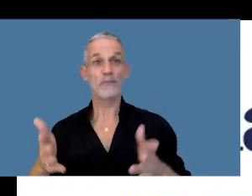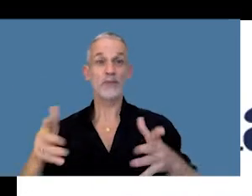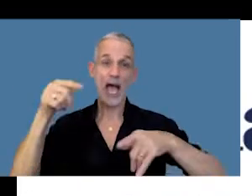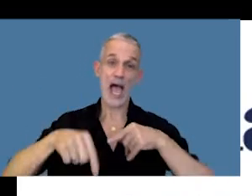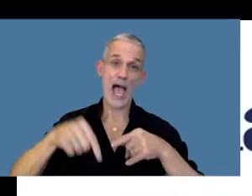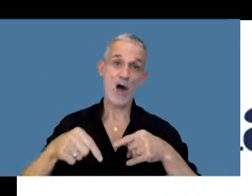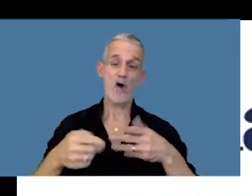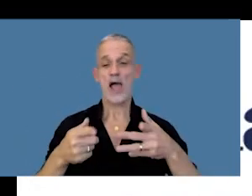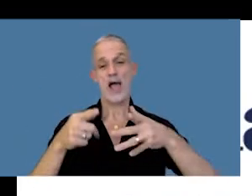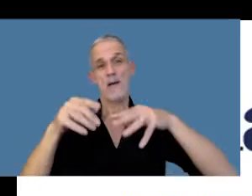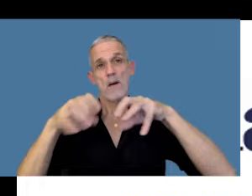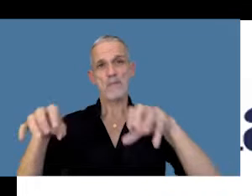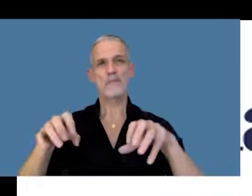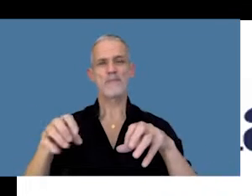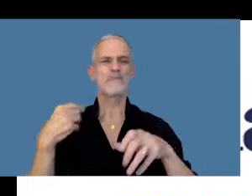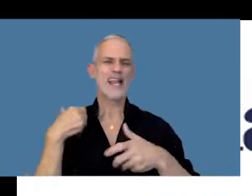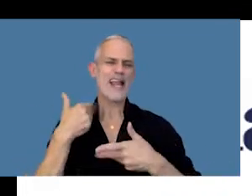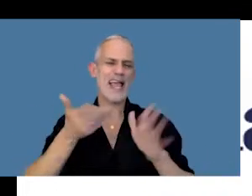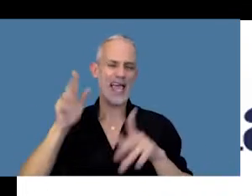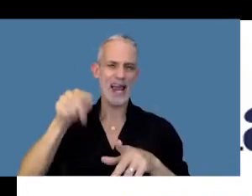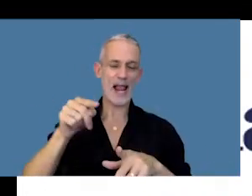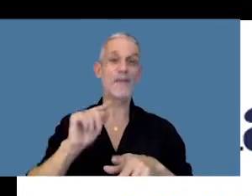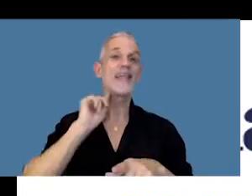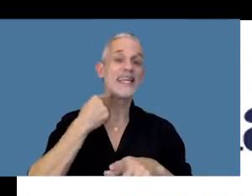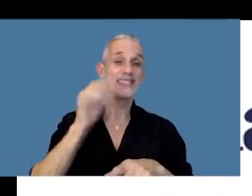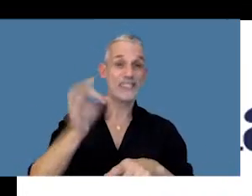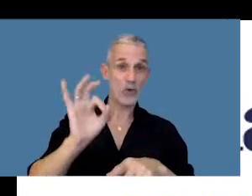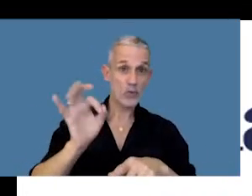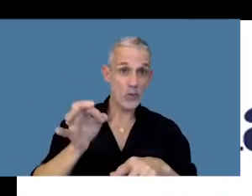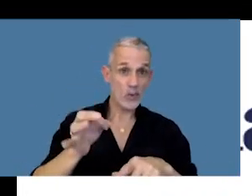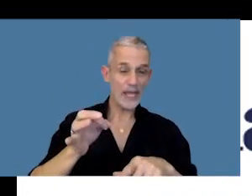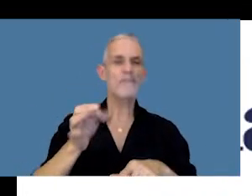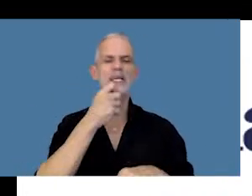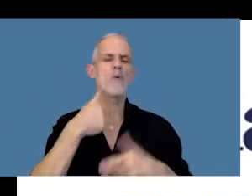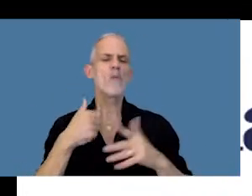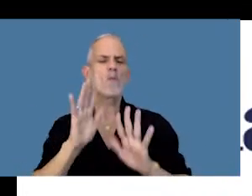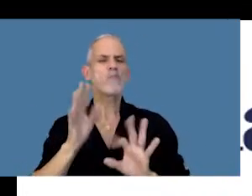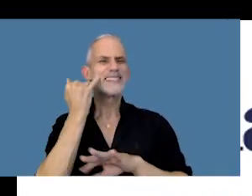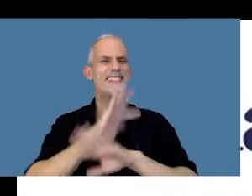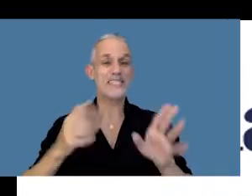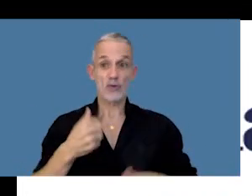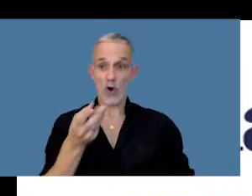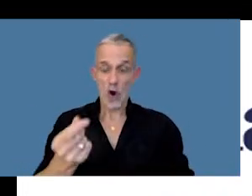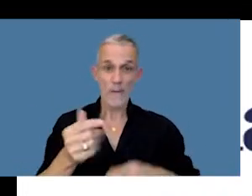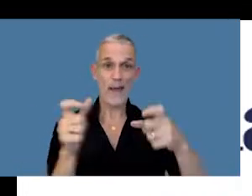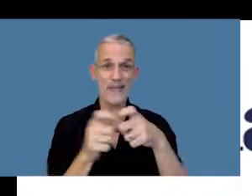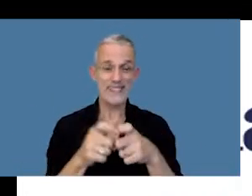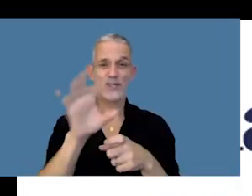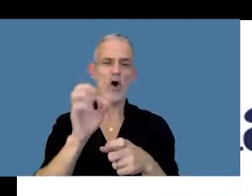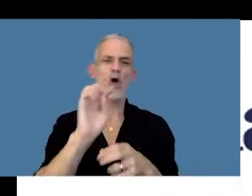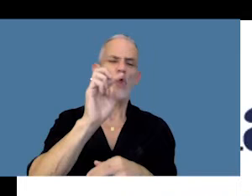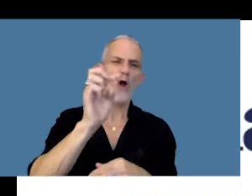hoy se generaliza y a partir del 13 de octubre, si yo hice compra de billetes o divisas